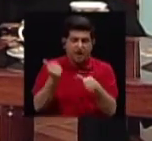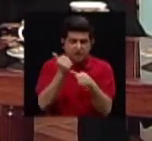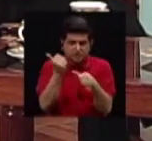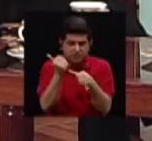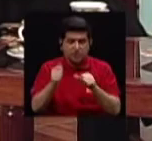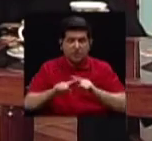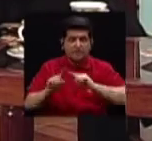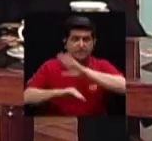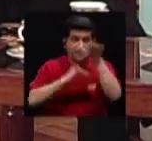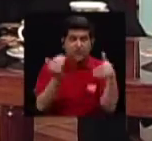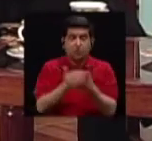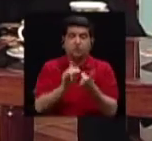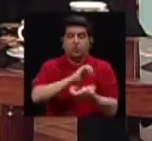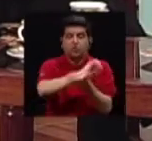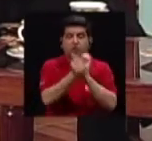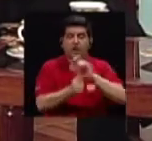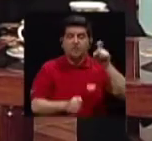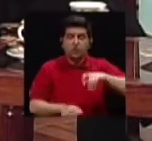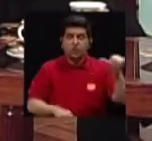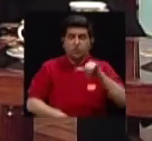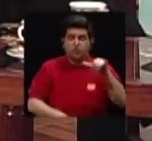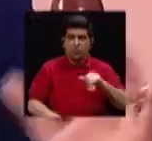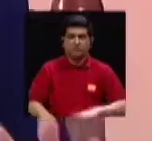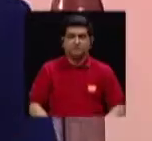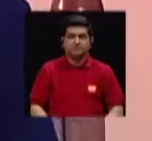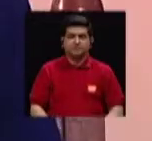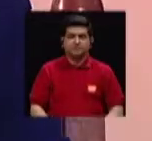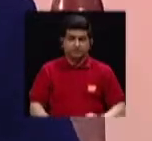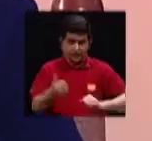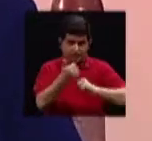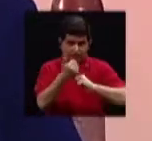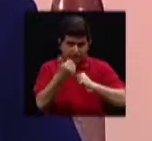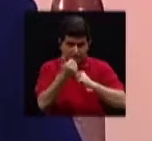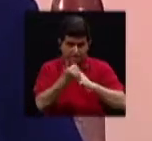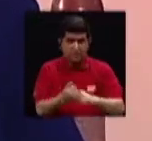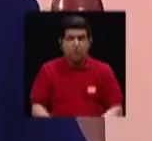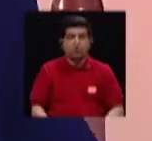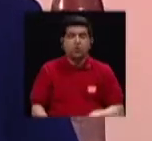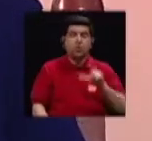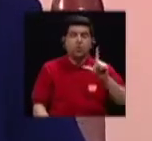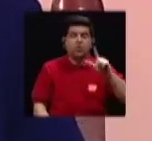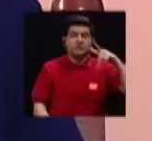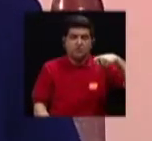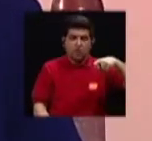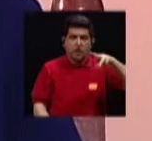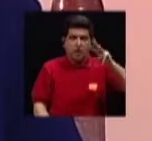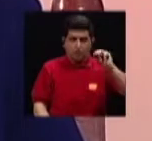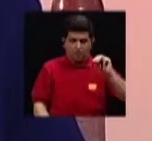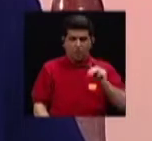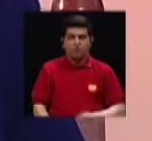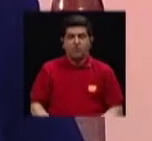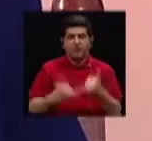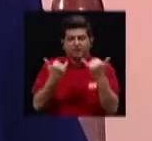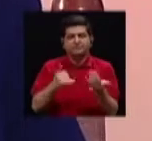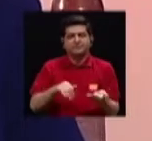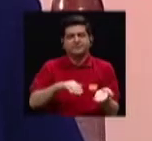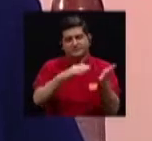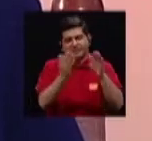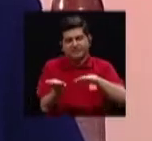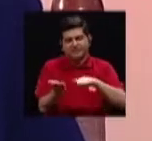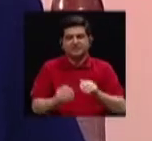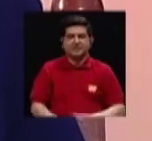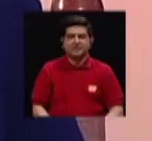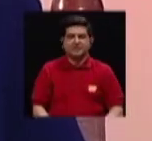que fuera necesario. Bueno, con el apoyo indiscutible de don Luis Paulino, que en paz descanse, empezamos